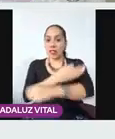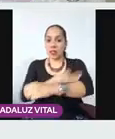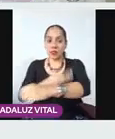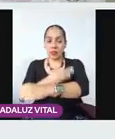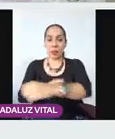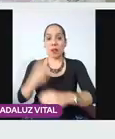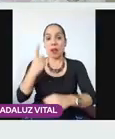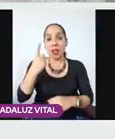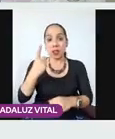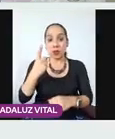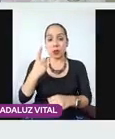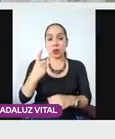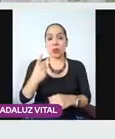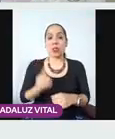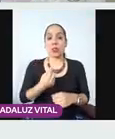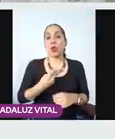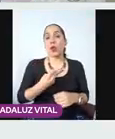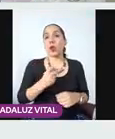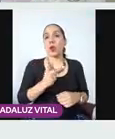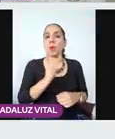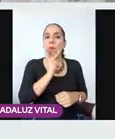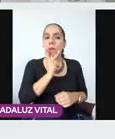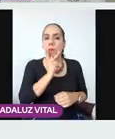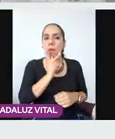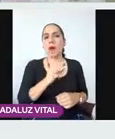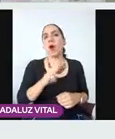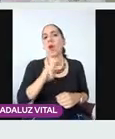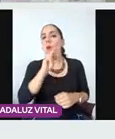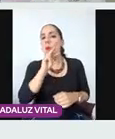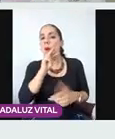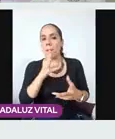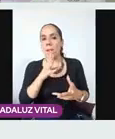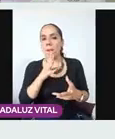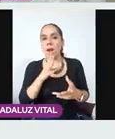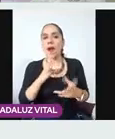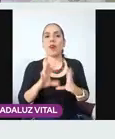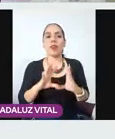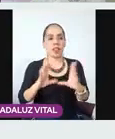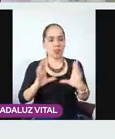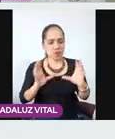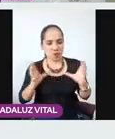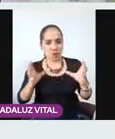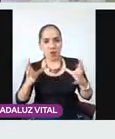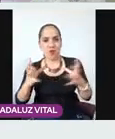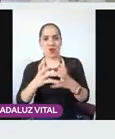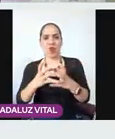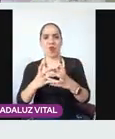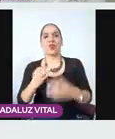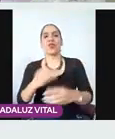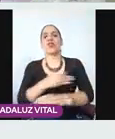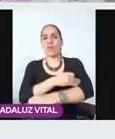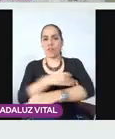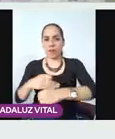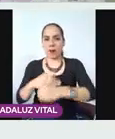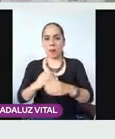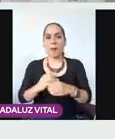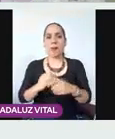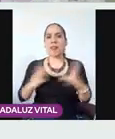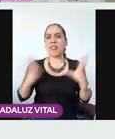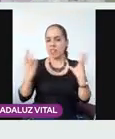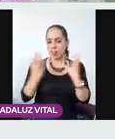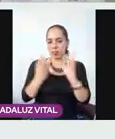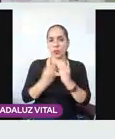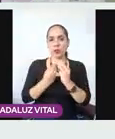autoras. Las monoparentalidades están completas, son familias completas. Y bueno, antes de dar inicio,